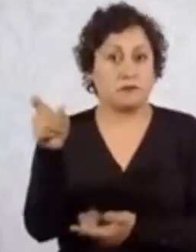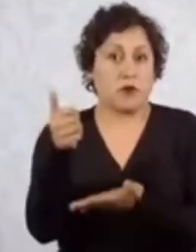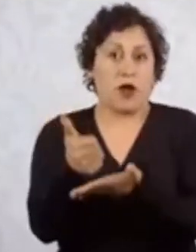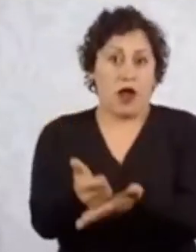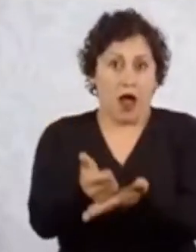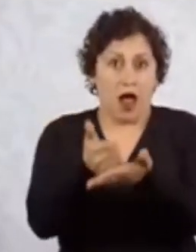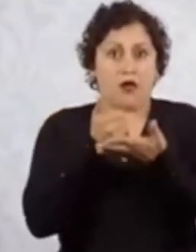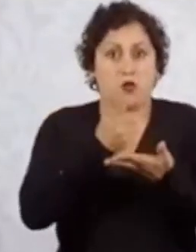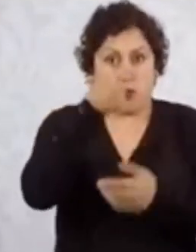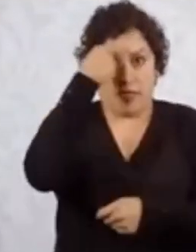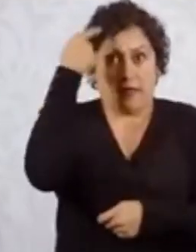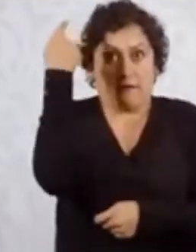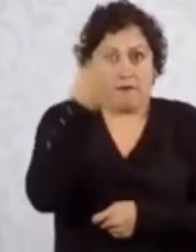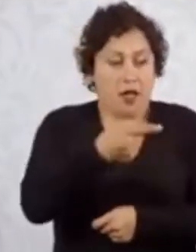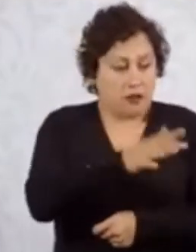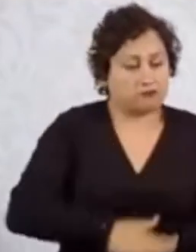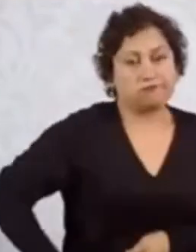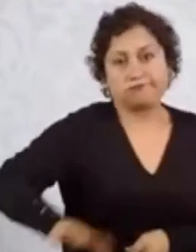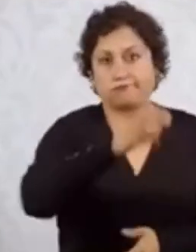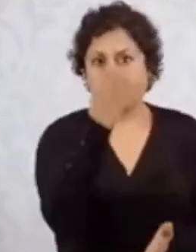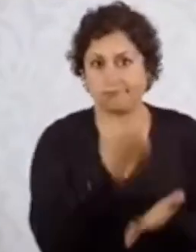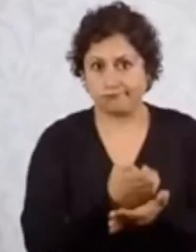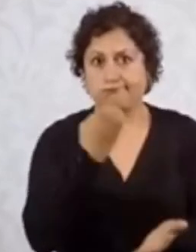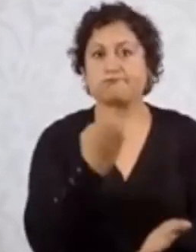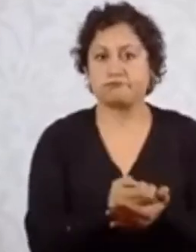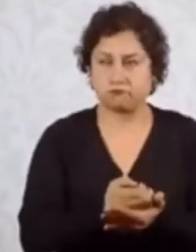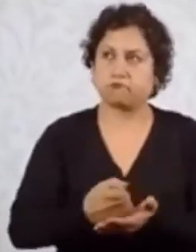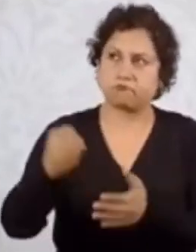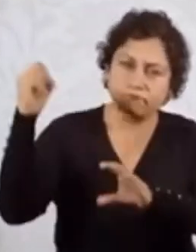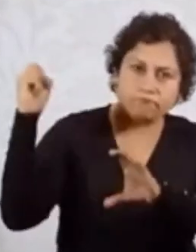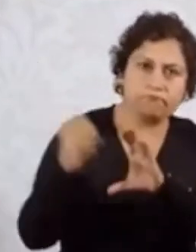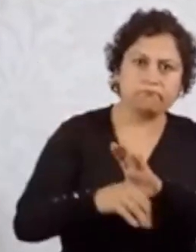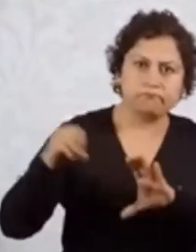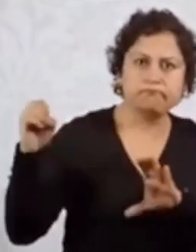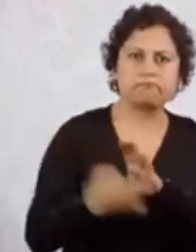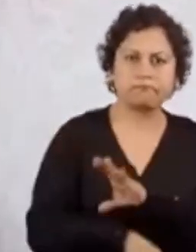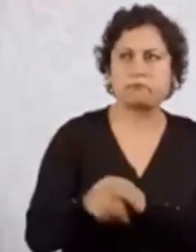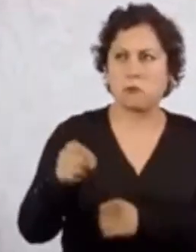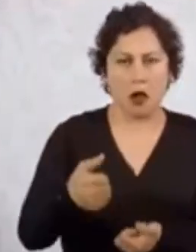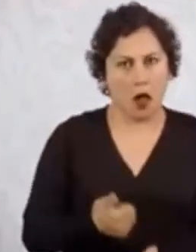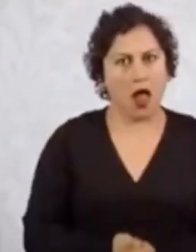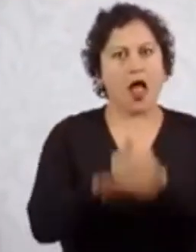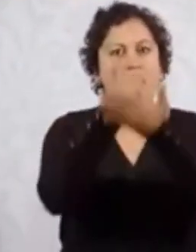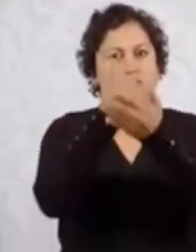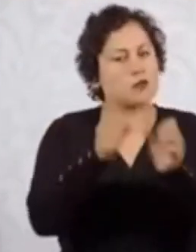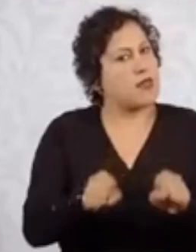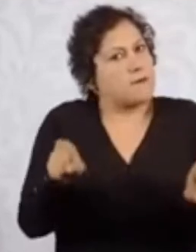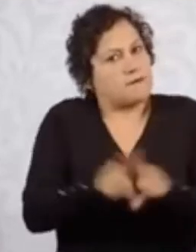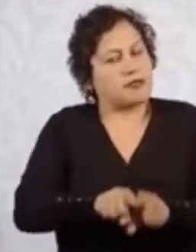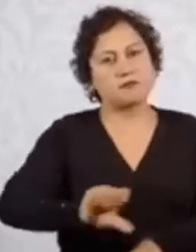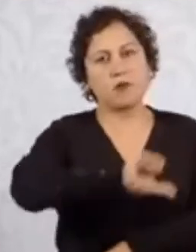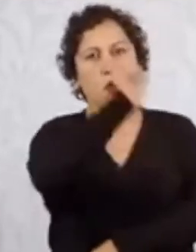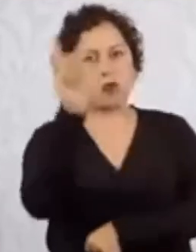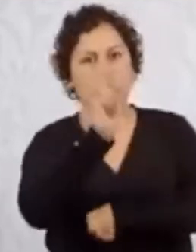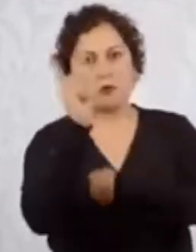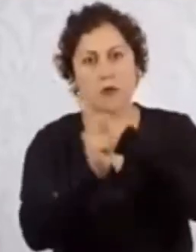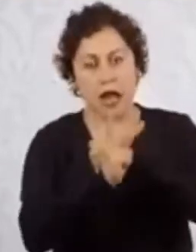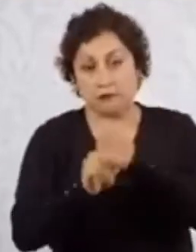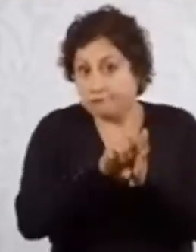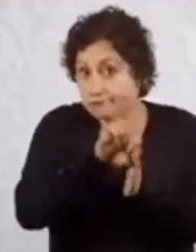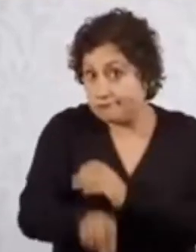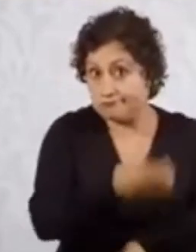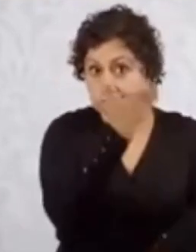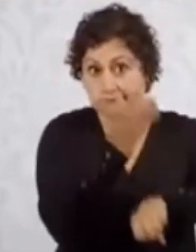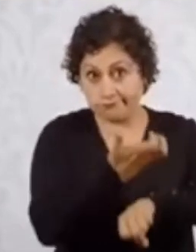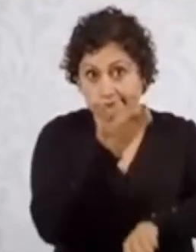llega al poder ante esta crisis hídrica que golpeó al estado de Nuevo León, que estaba a punto de golpear a la Ciudad de